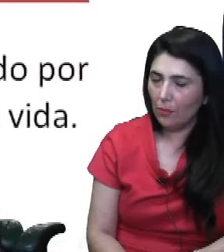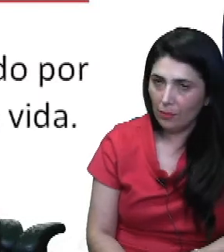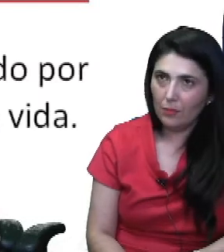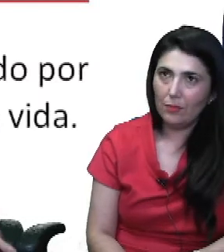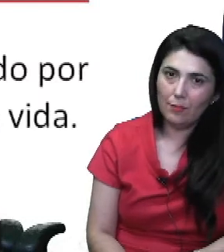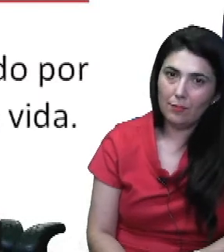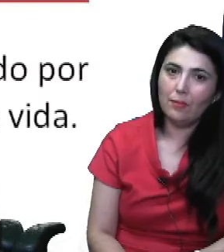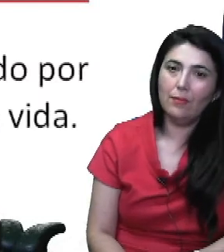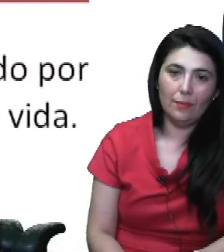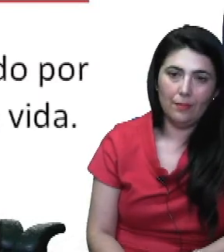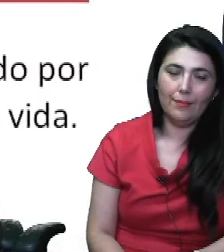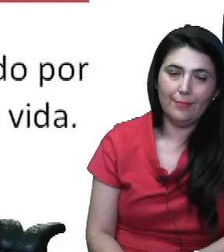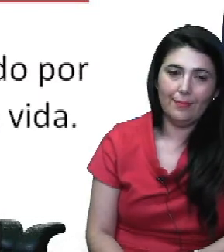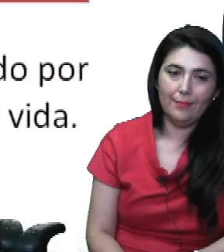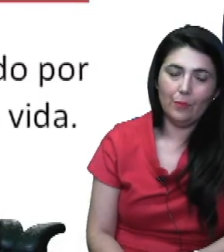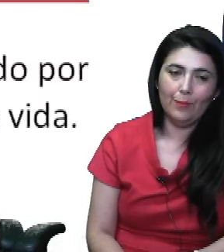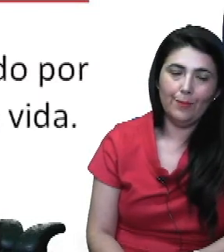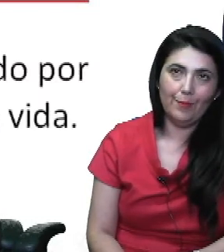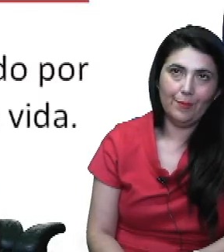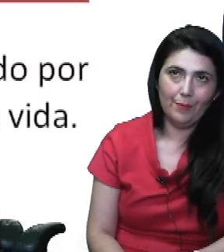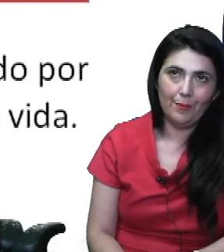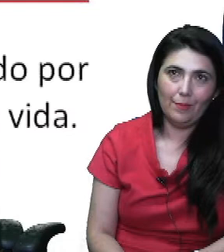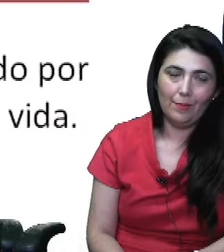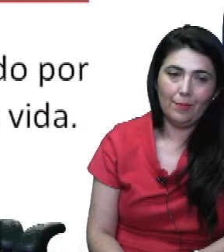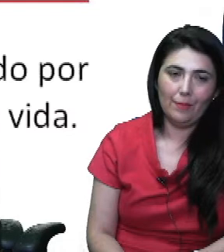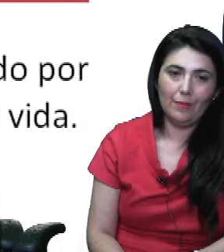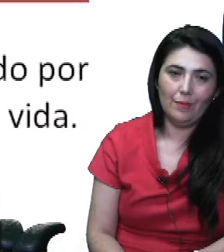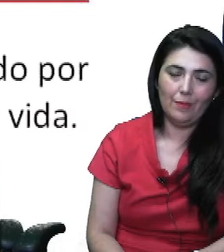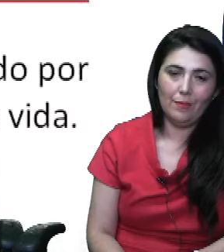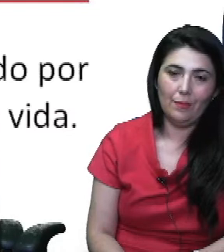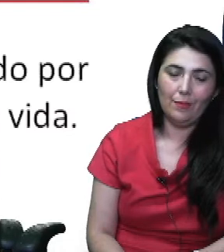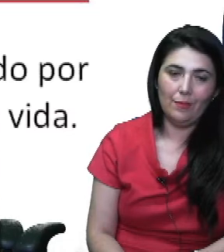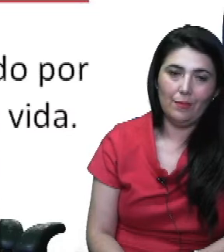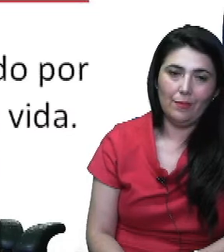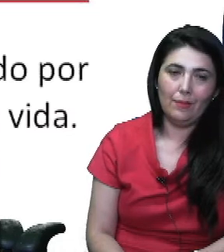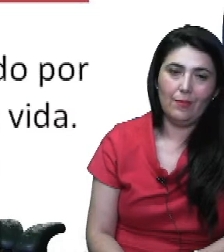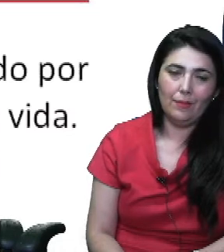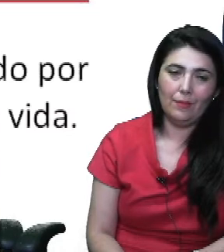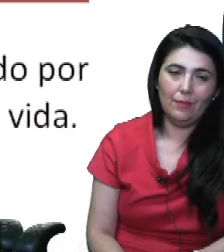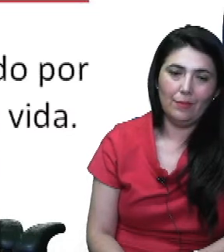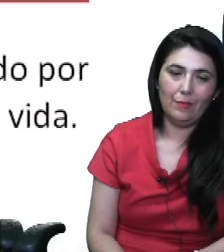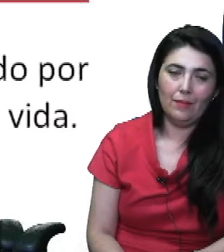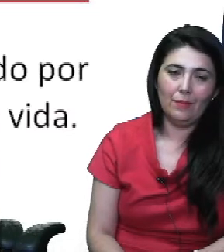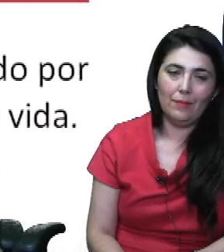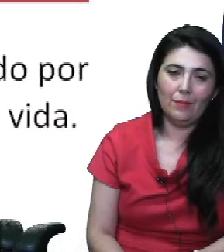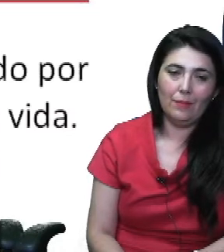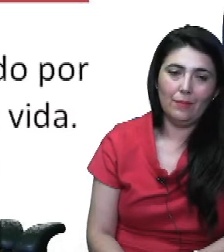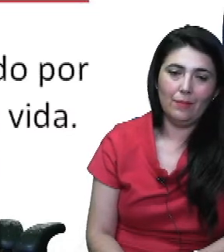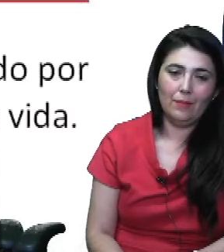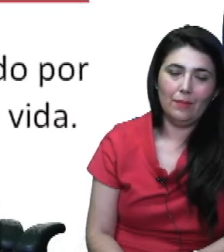recursos propios, con los recursos de la comunidad. Una tercera trayectoria, denominada retardada, que va